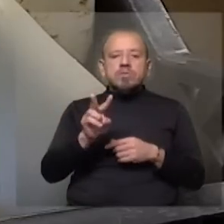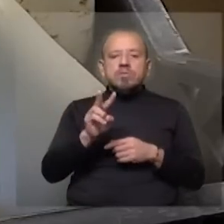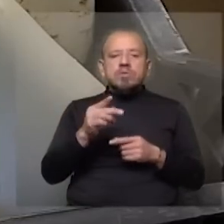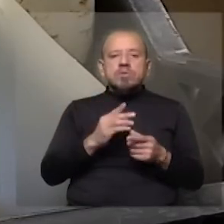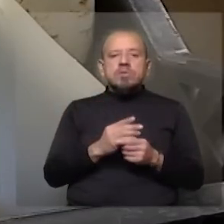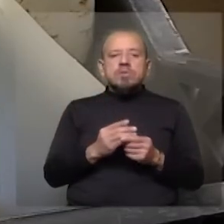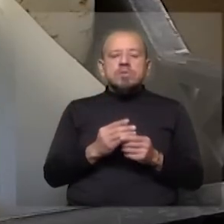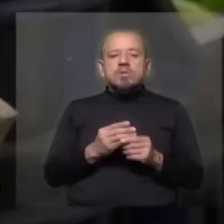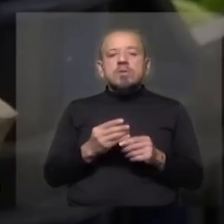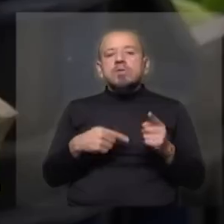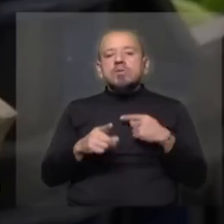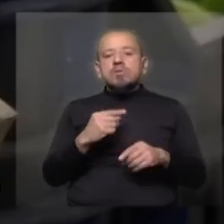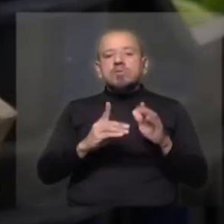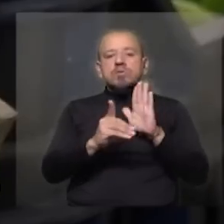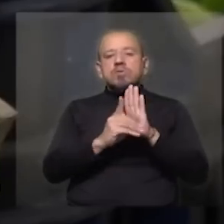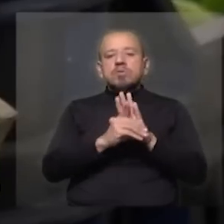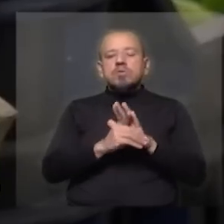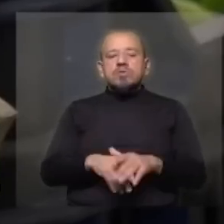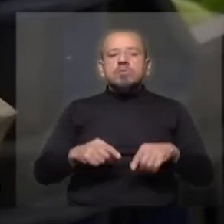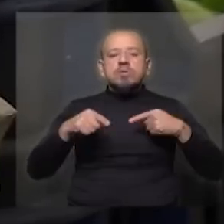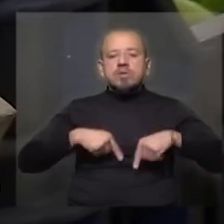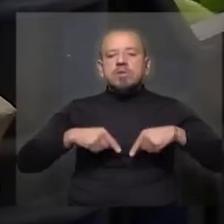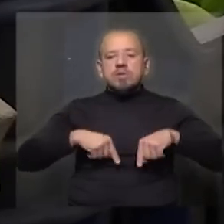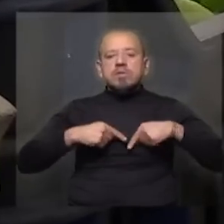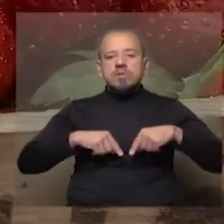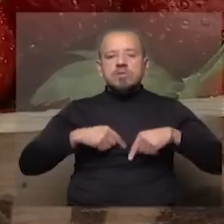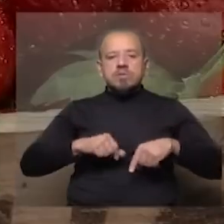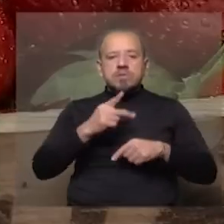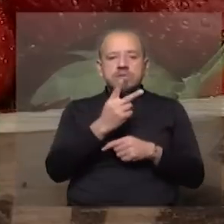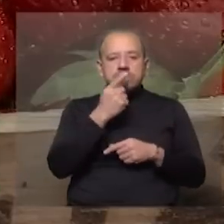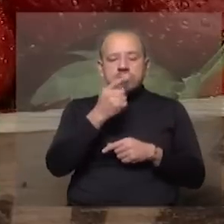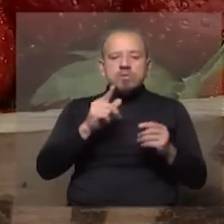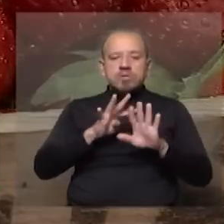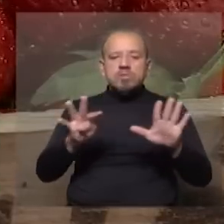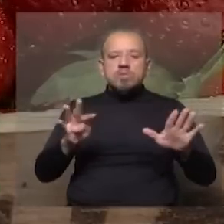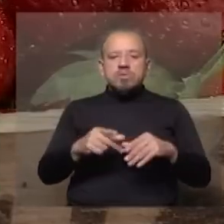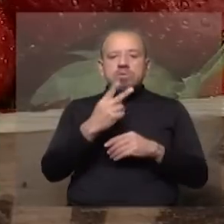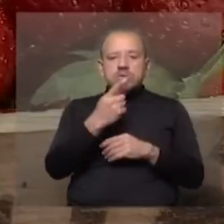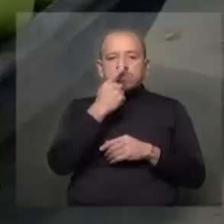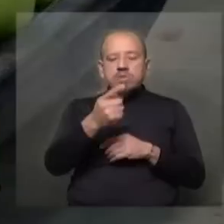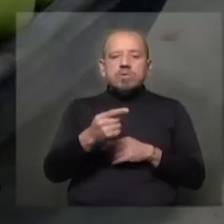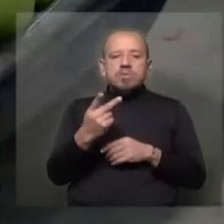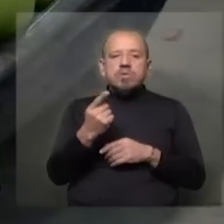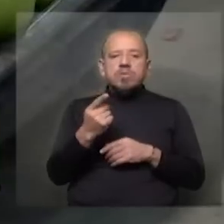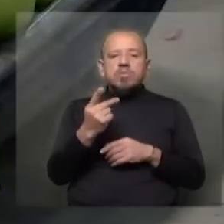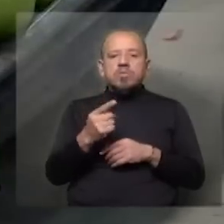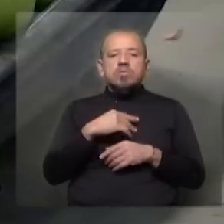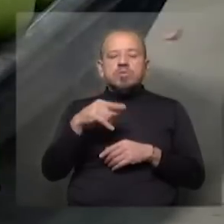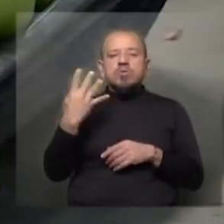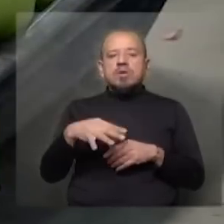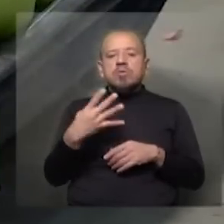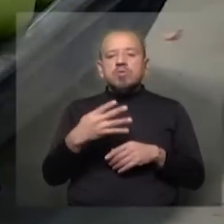comuna de acuerdo a los datos entregados por la intendencia la udelar entre 2019 y 2021 se registró presencia de 14